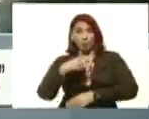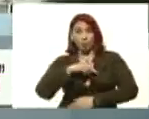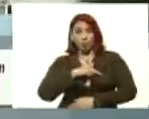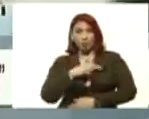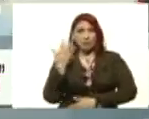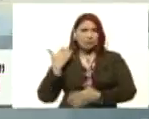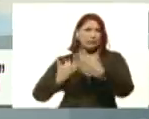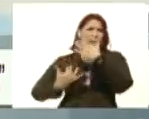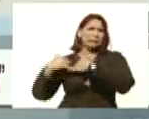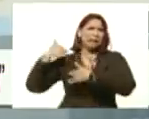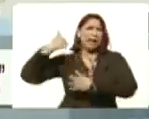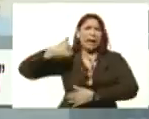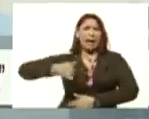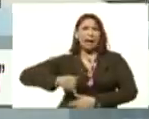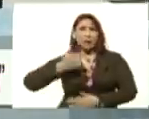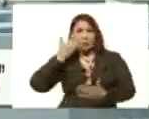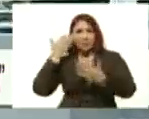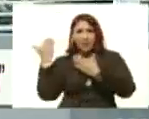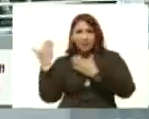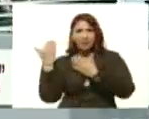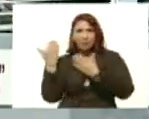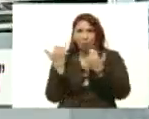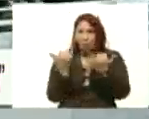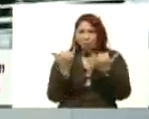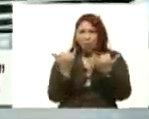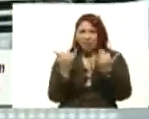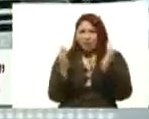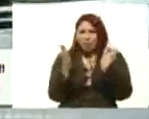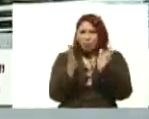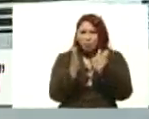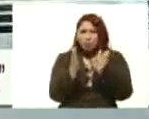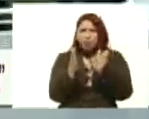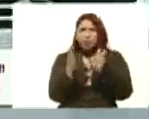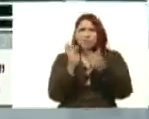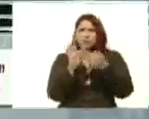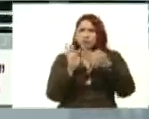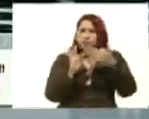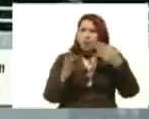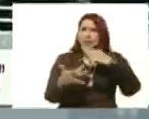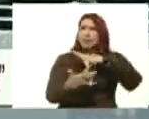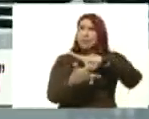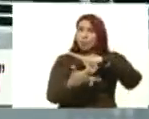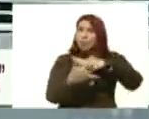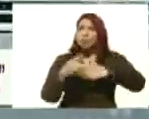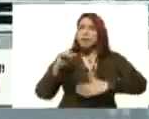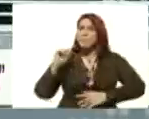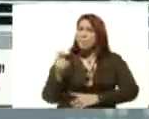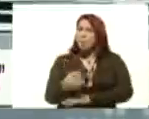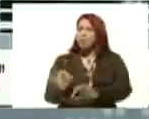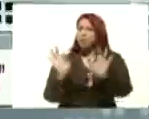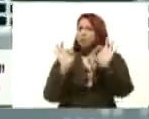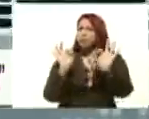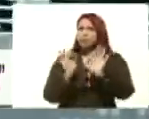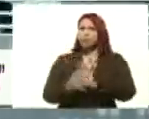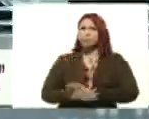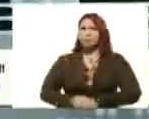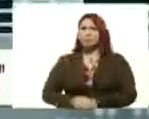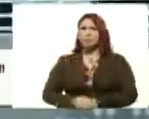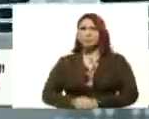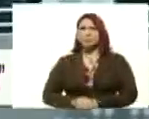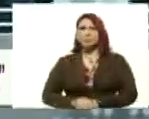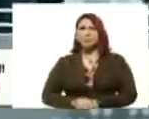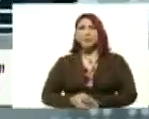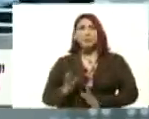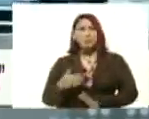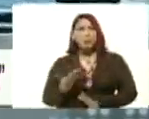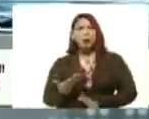hace años, ¿no? Mire este pequeño equipo funcional, tecnología de primera y es portátil. Puede